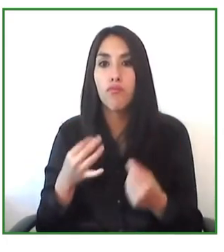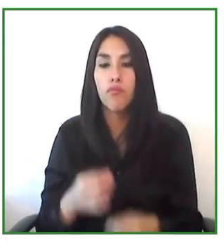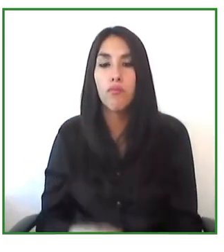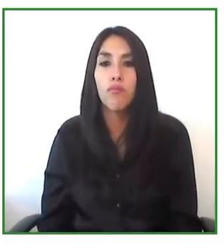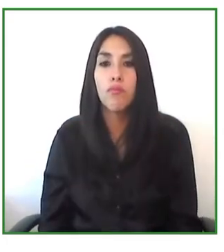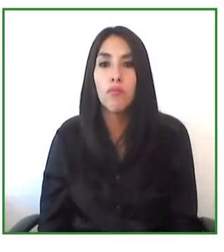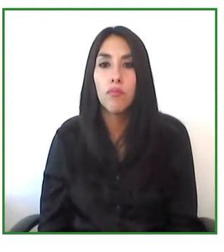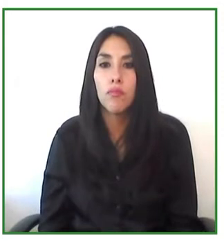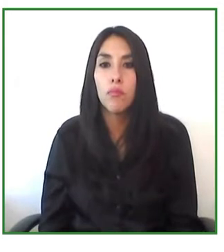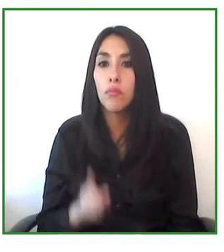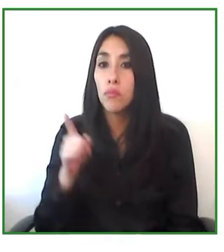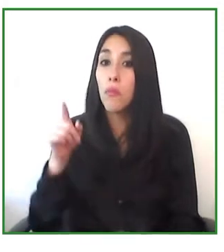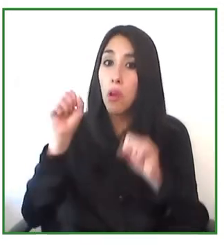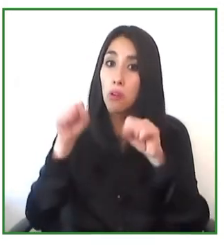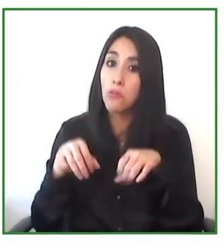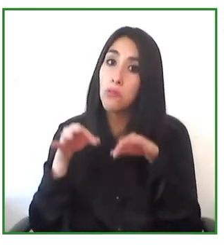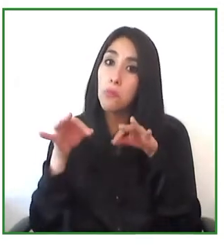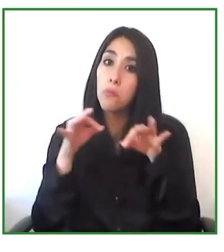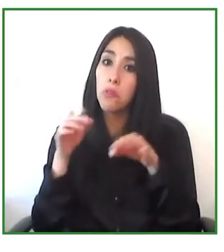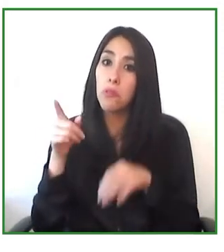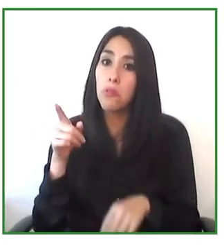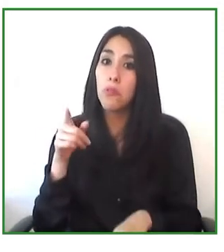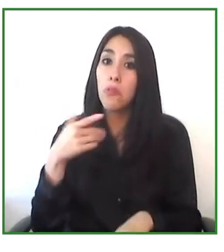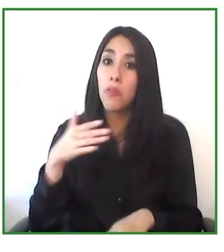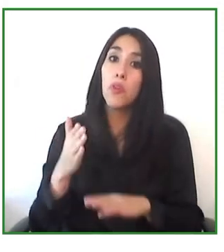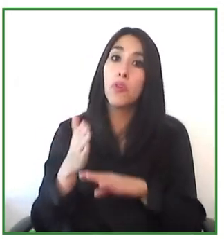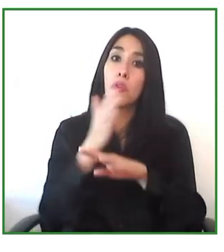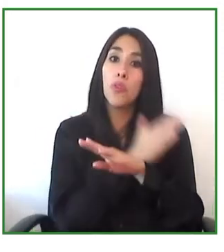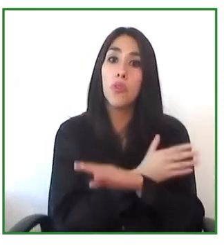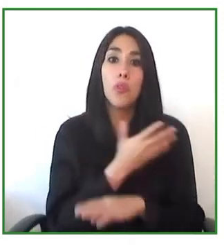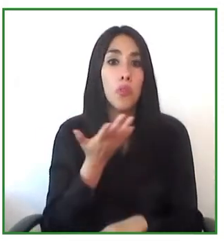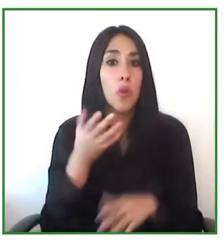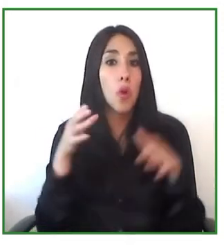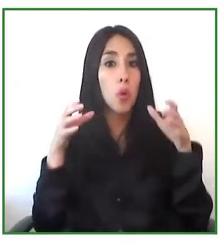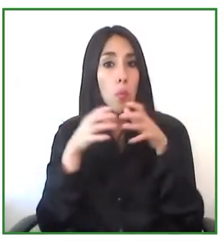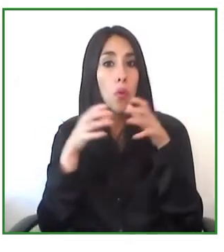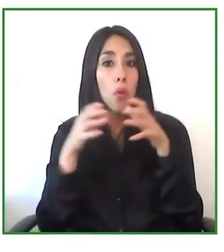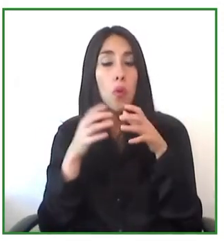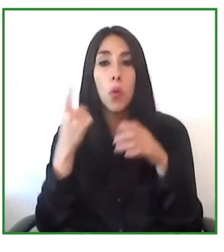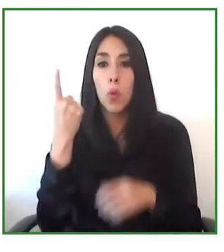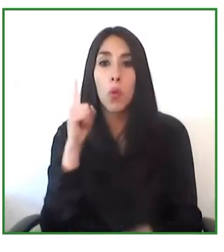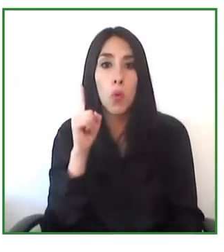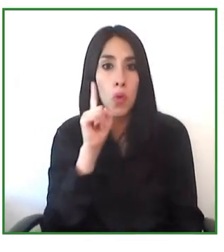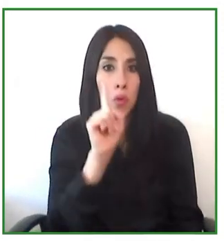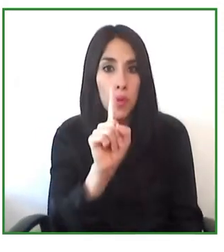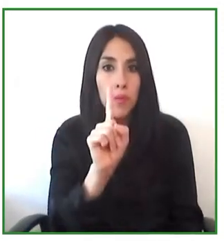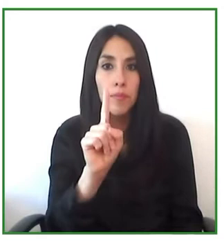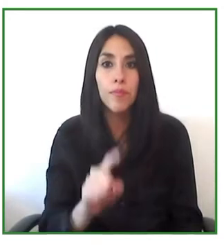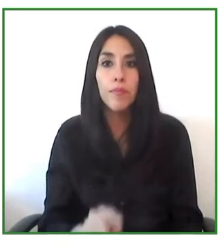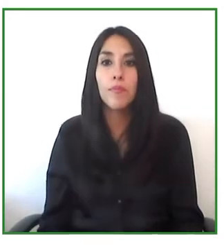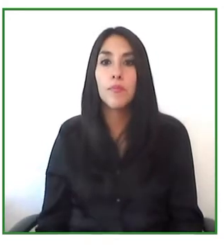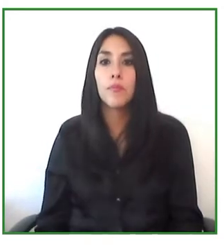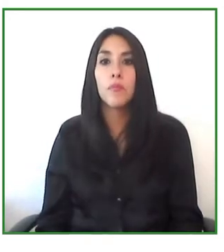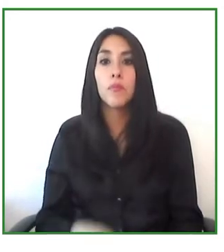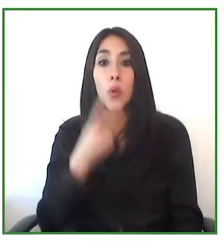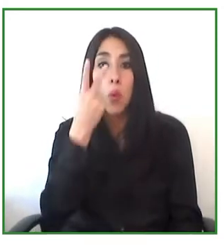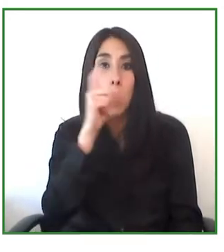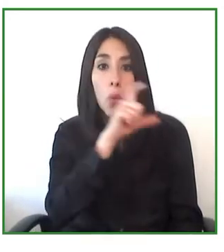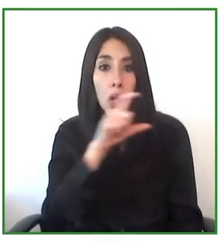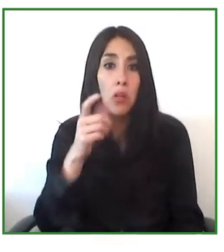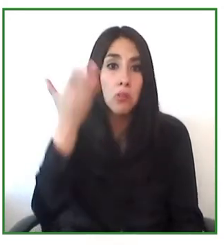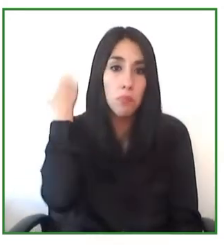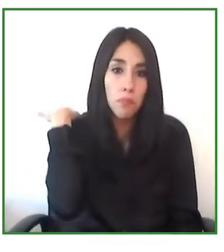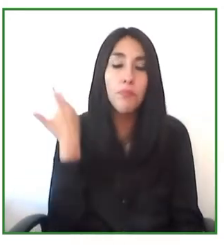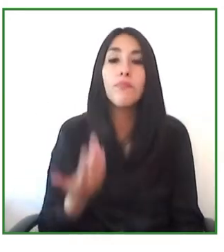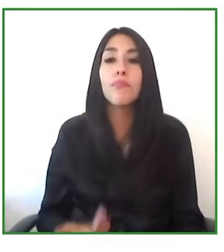INRPAC, ¿verdad? Exactamente. Estuvimos hace 2 semanas con el equipo de Pacto Productividad Chile en el Instituto Nacional de Pedro